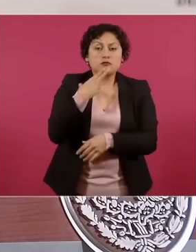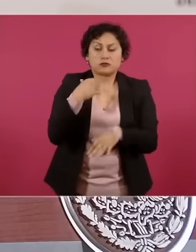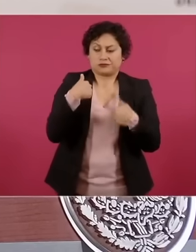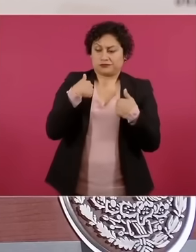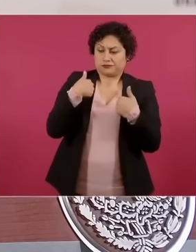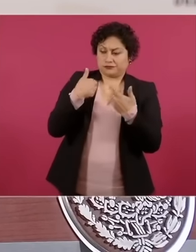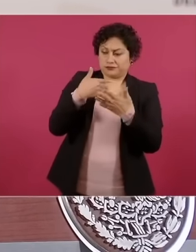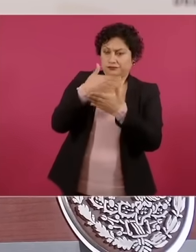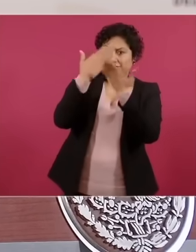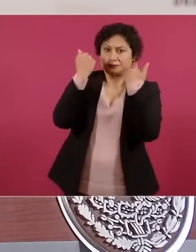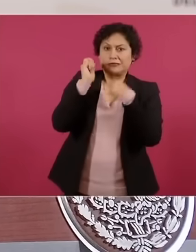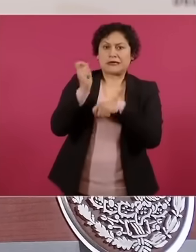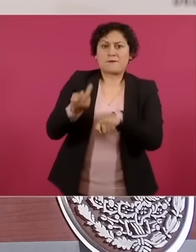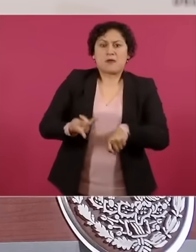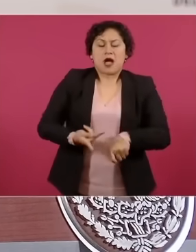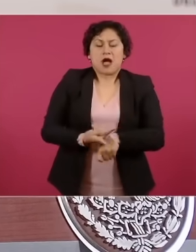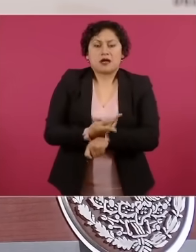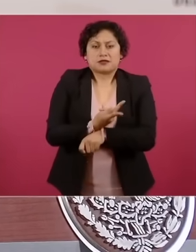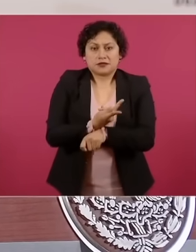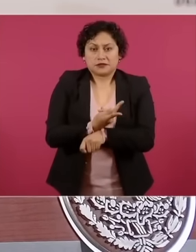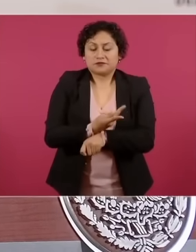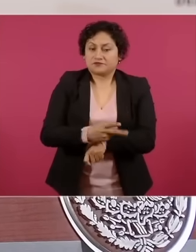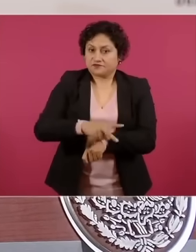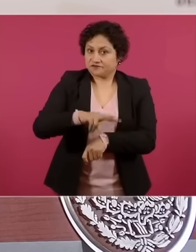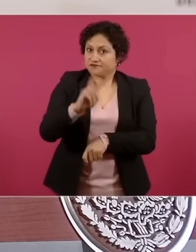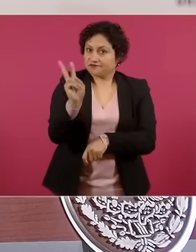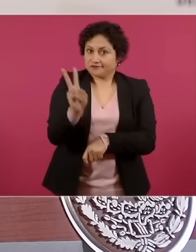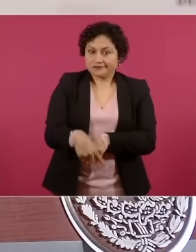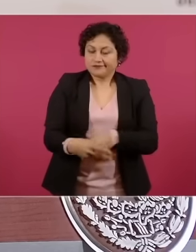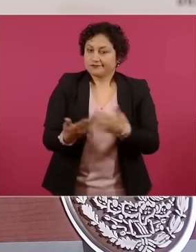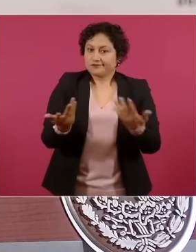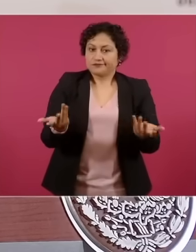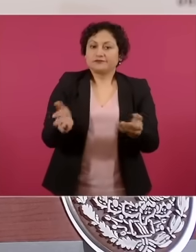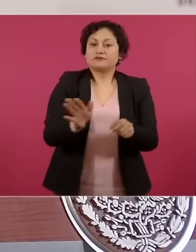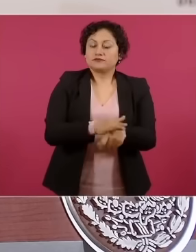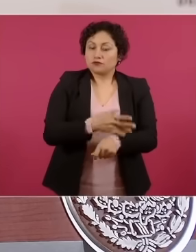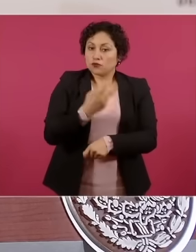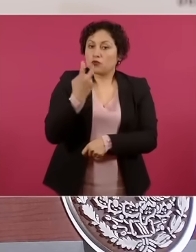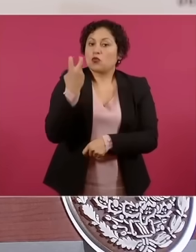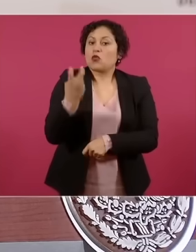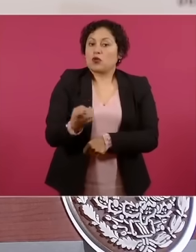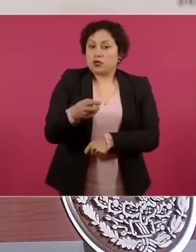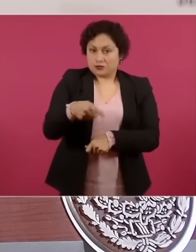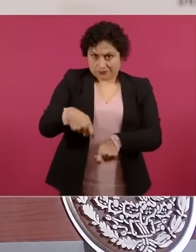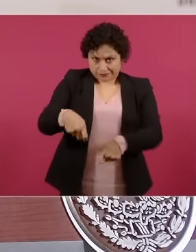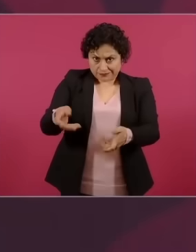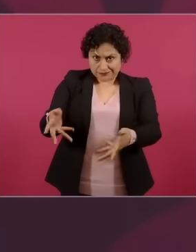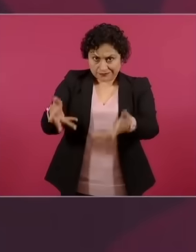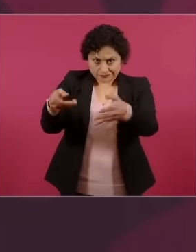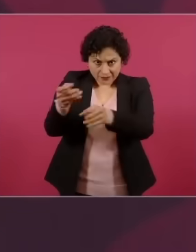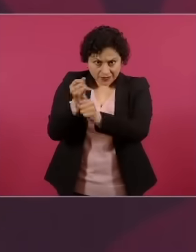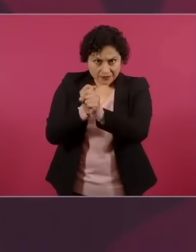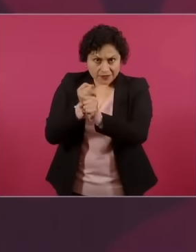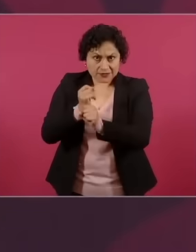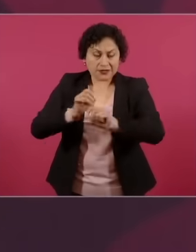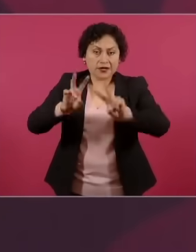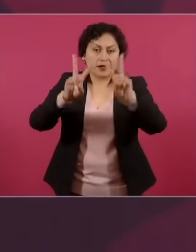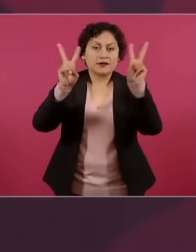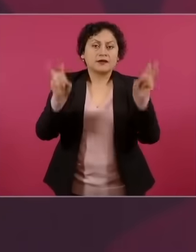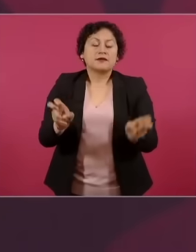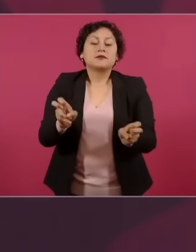al grado, por eso es interesante también el tema, de